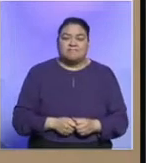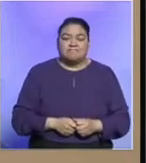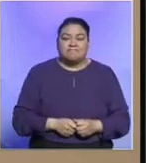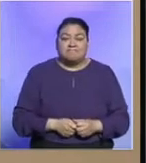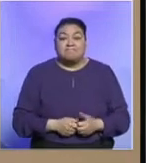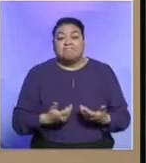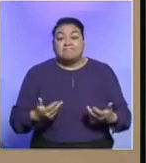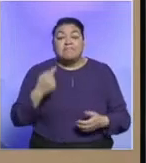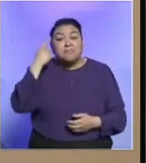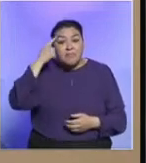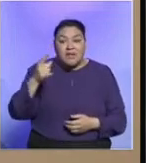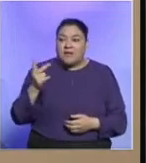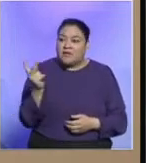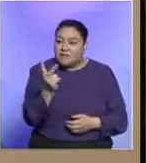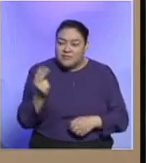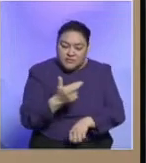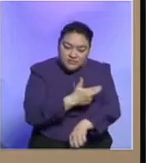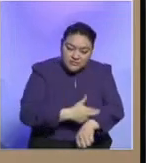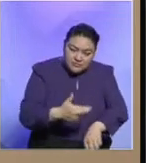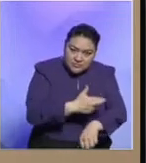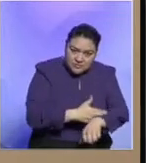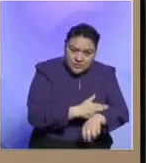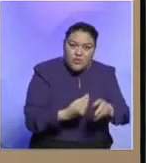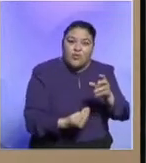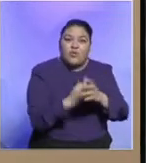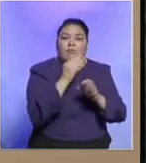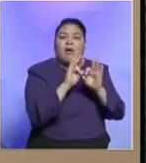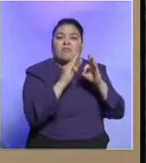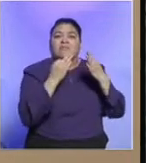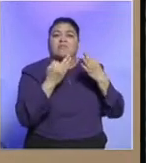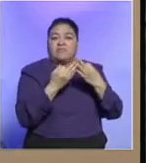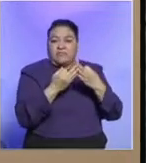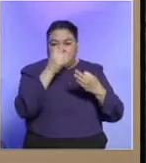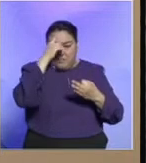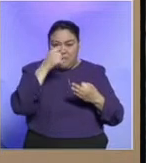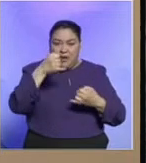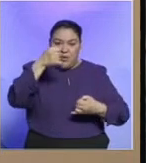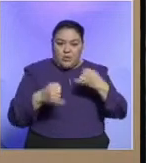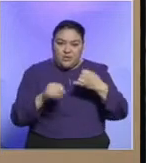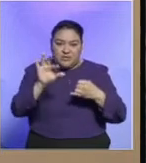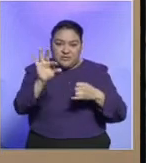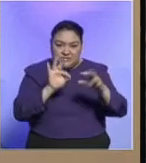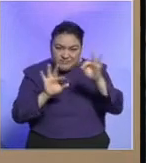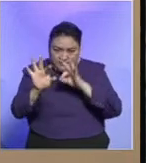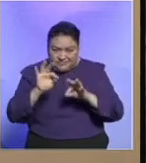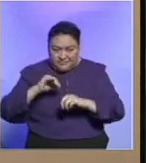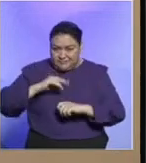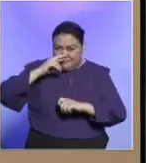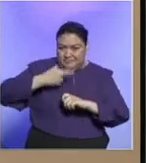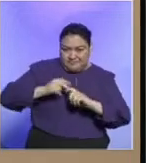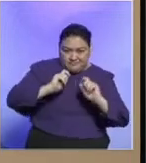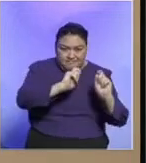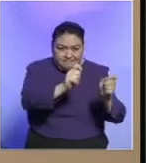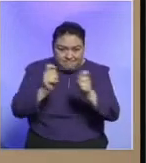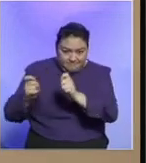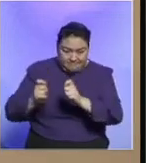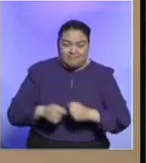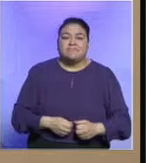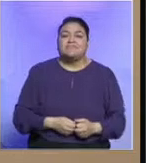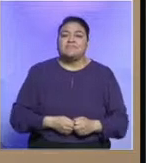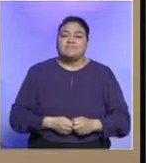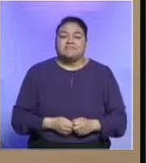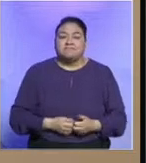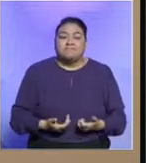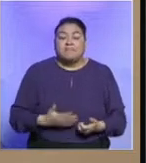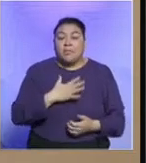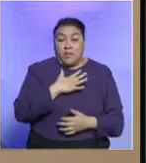corresponde para poder transitar al nuevo modelo de elección de personas juzgadoras.